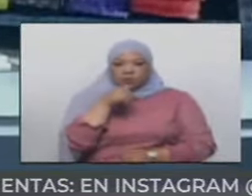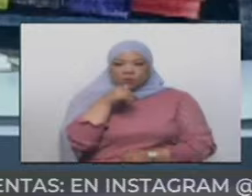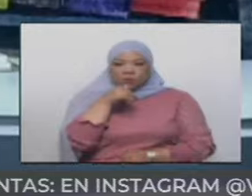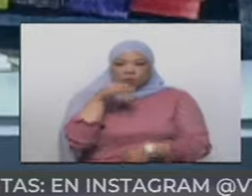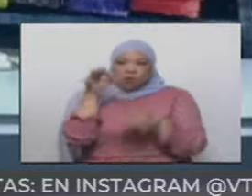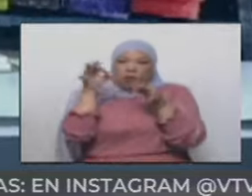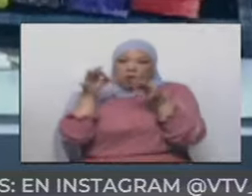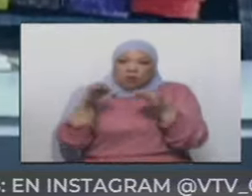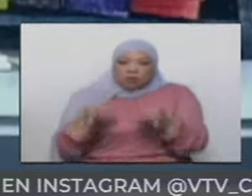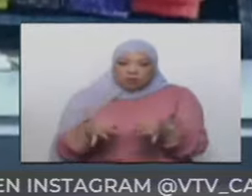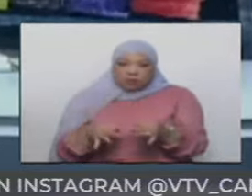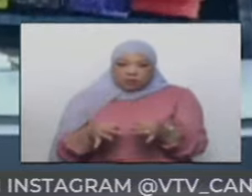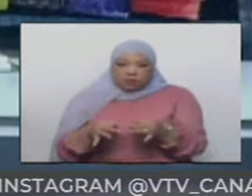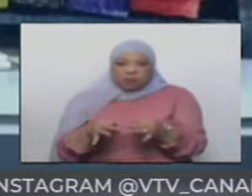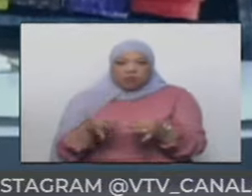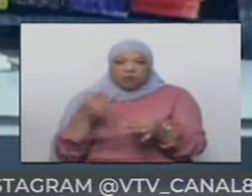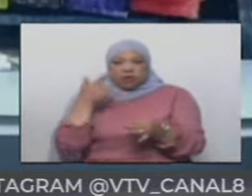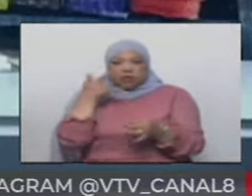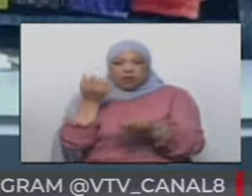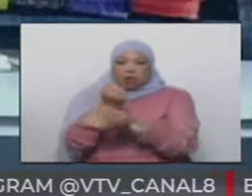consolidación.